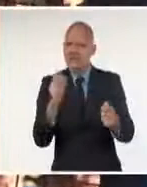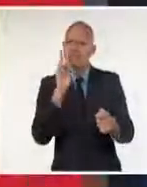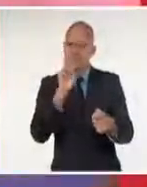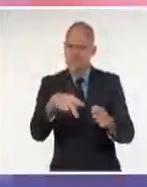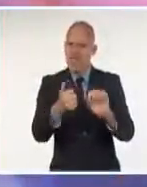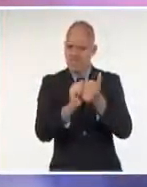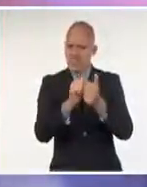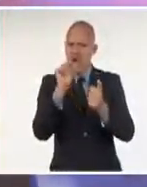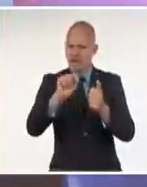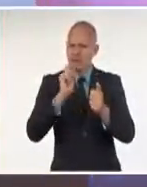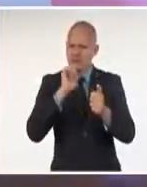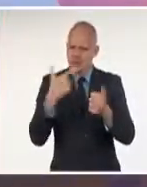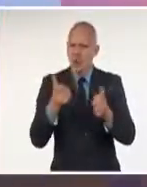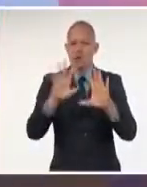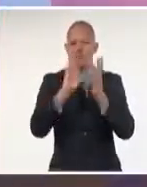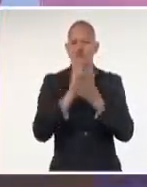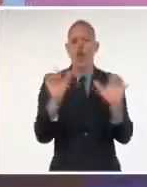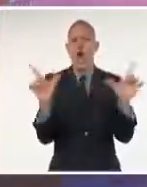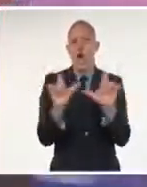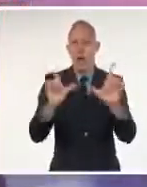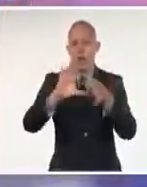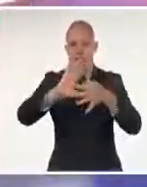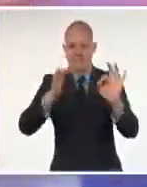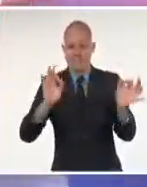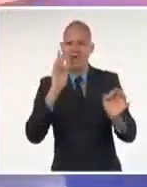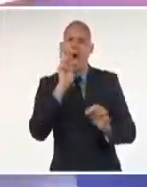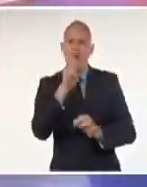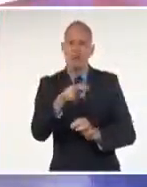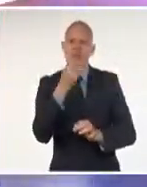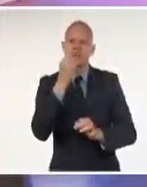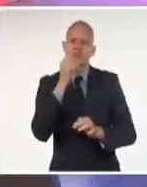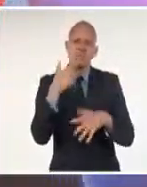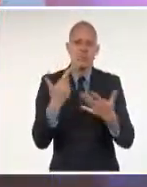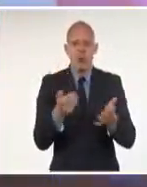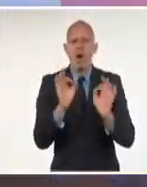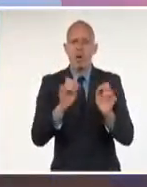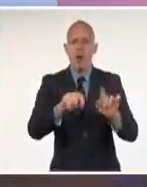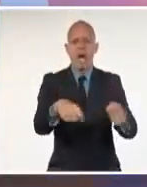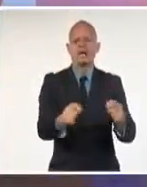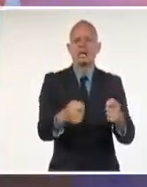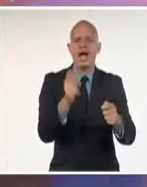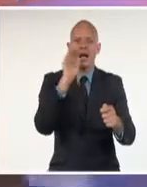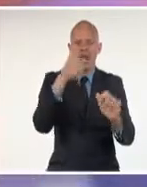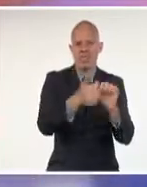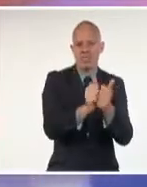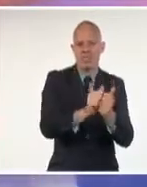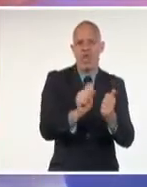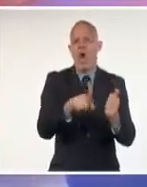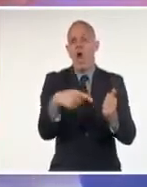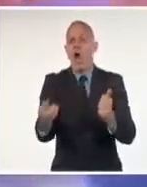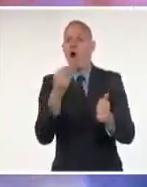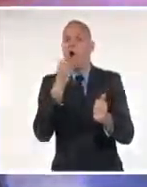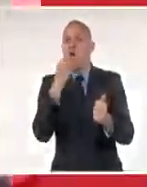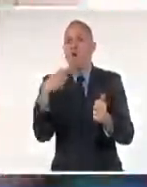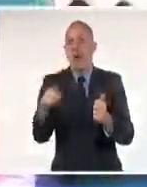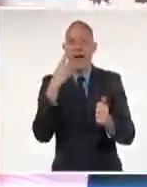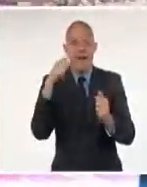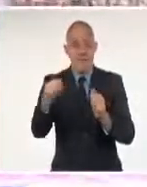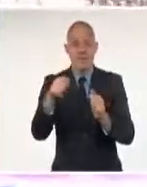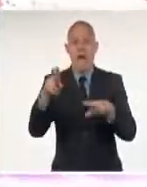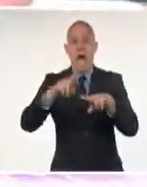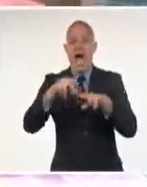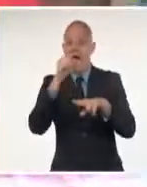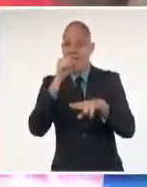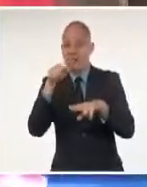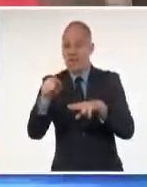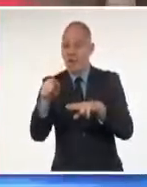Cubana. Acompáñenos por el Canal Olímpico 1 a través de las señales de Telerebelde y Telerebelde en alta definición y por